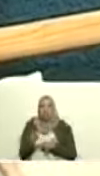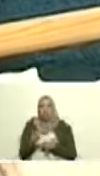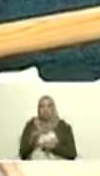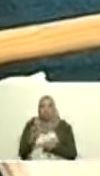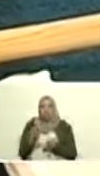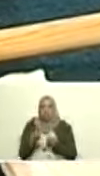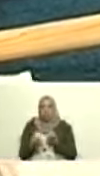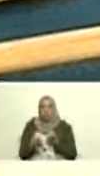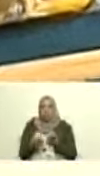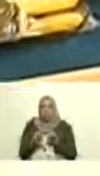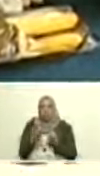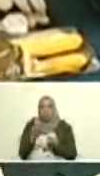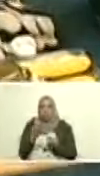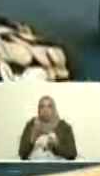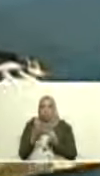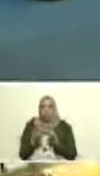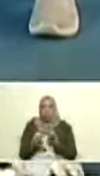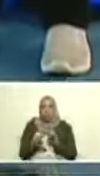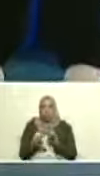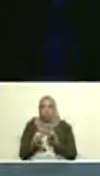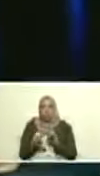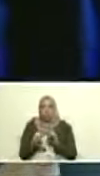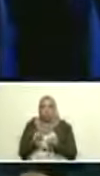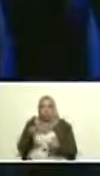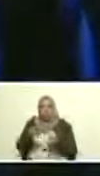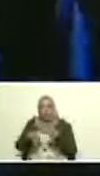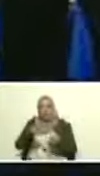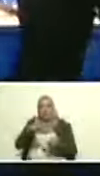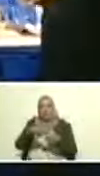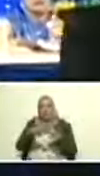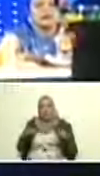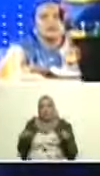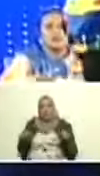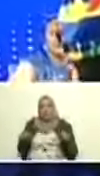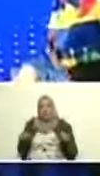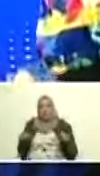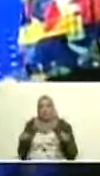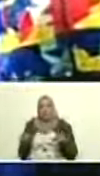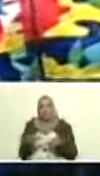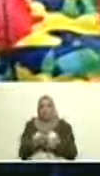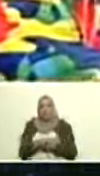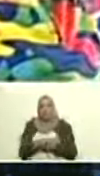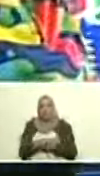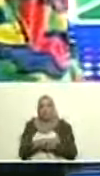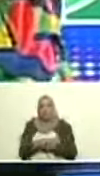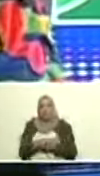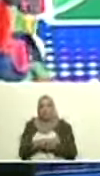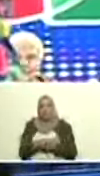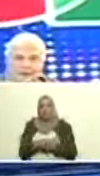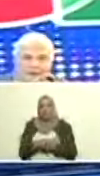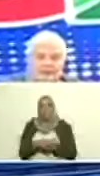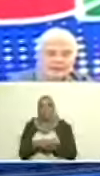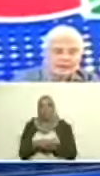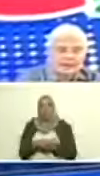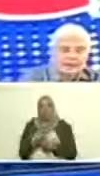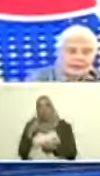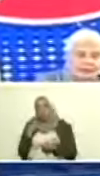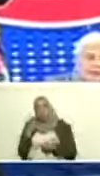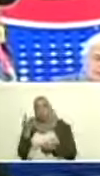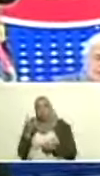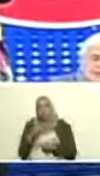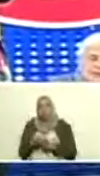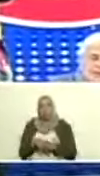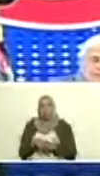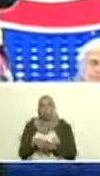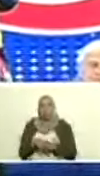Vamos a mostrarla por aquí. Agarre la carpeta ahí, vale, para que ella pueda mostrar, ayúdala. ¿Dónde está la semilla, Joana? Aquí tenemos semilla, presidente. Semillas. Son